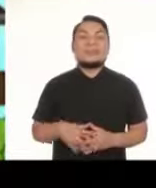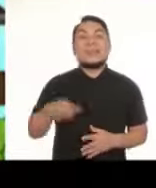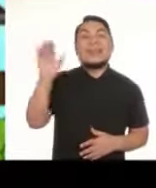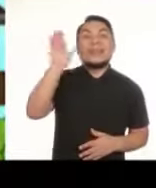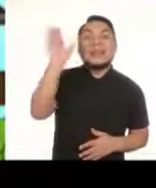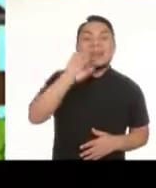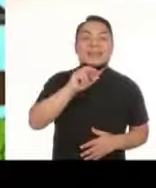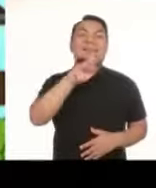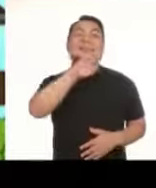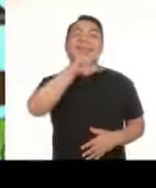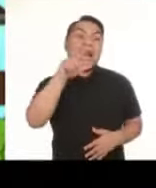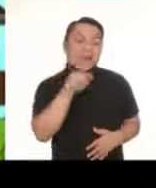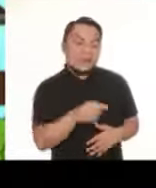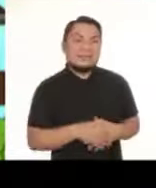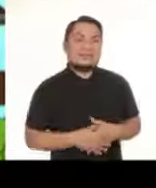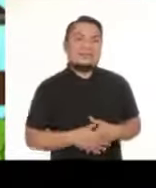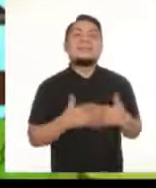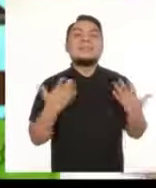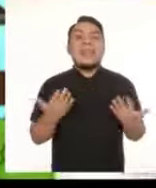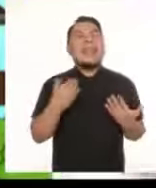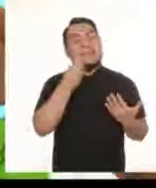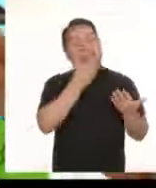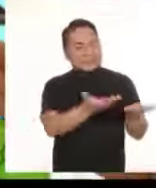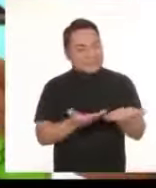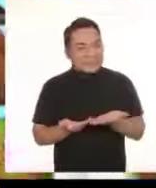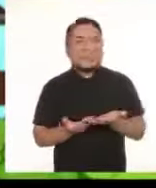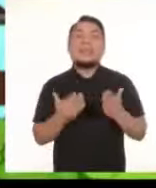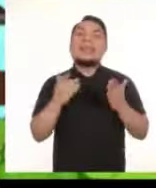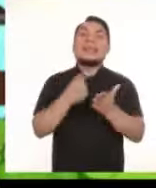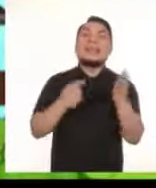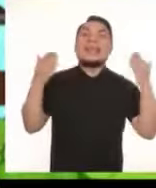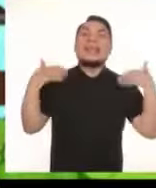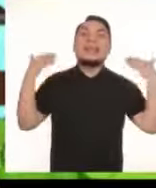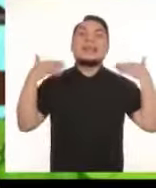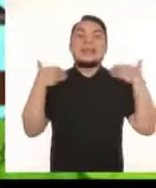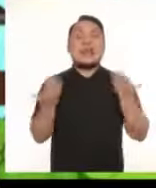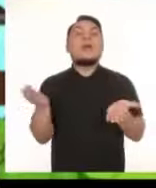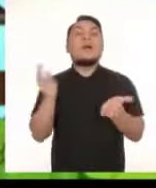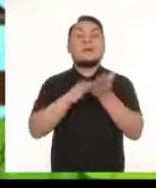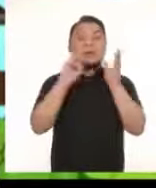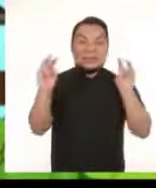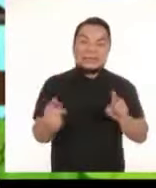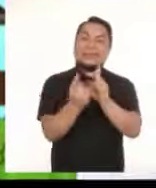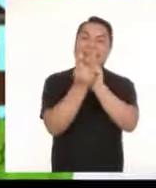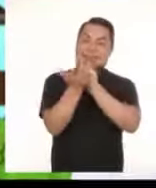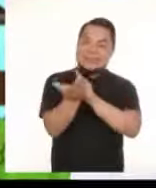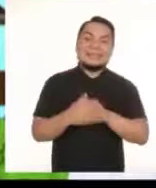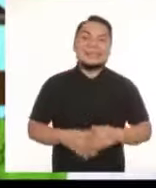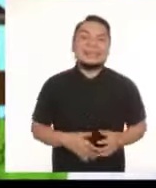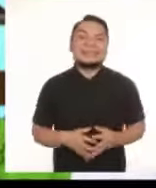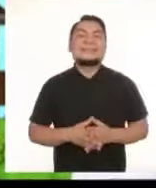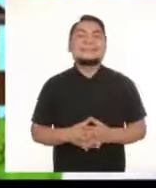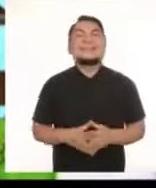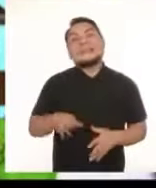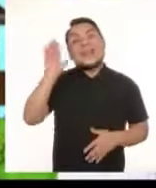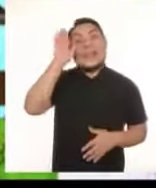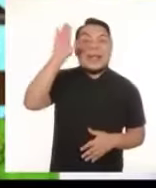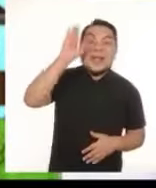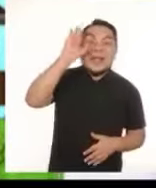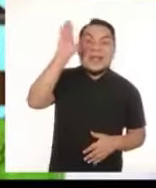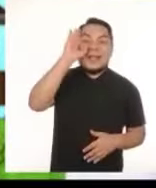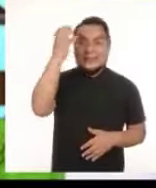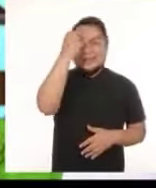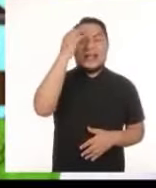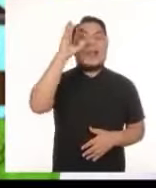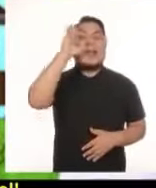¡Hola Raquel! ¡Alipunya! ¡Qué alegría volvernos a encontrar! ¡Hola Daniel!